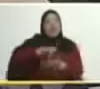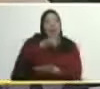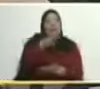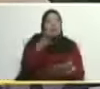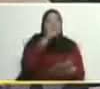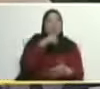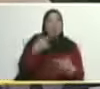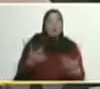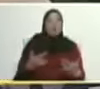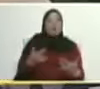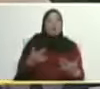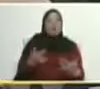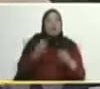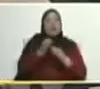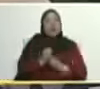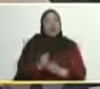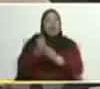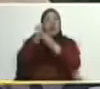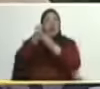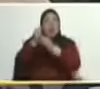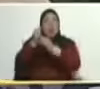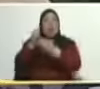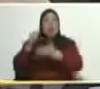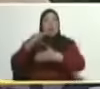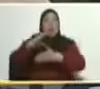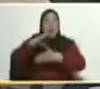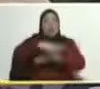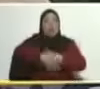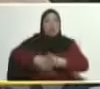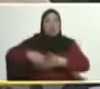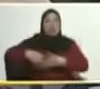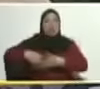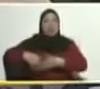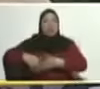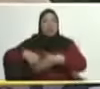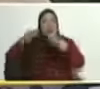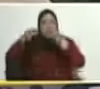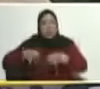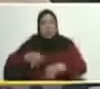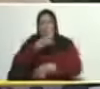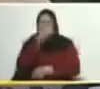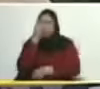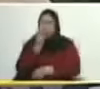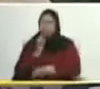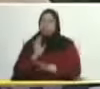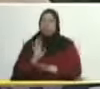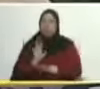Pero quiero que los líderes de ALBA examinemos seriamente